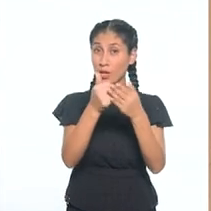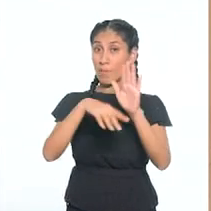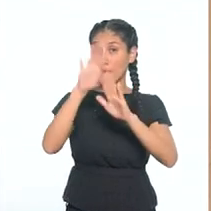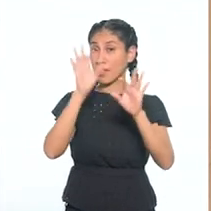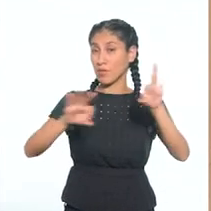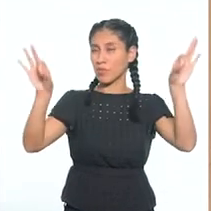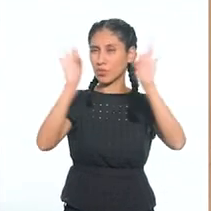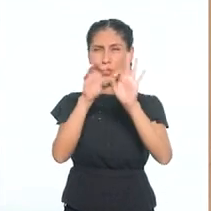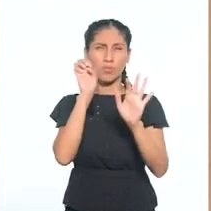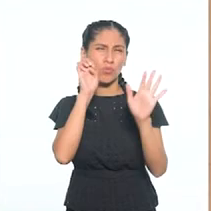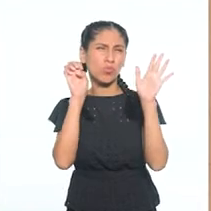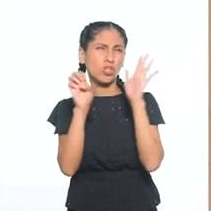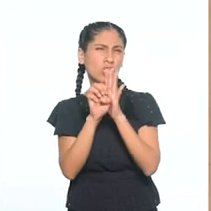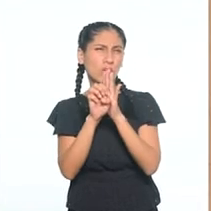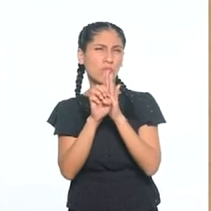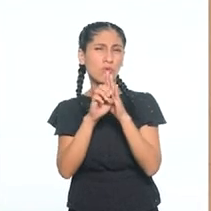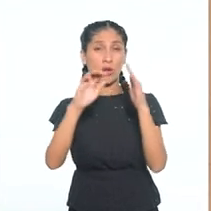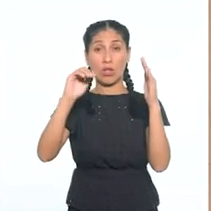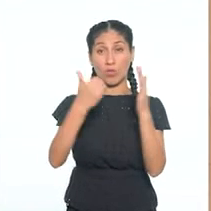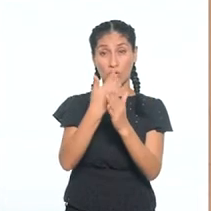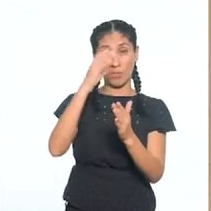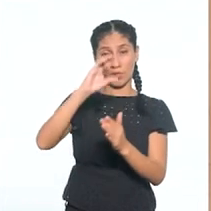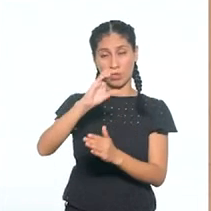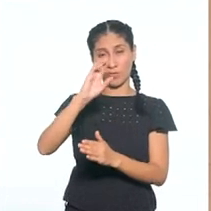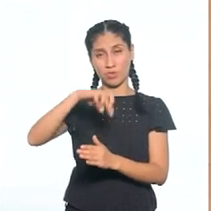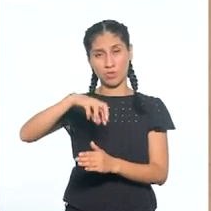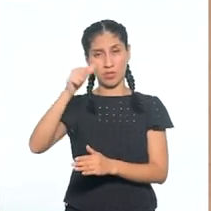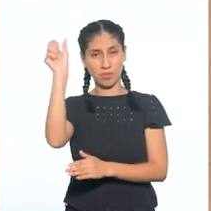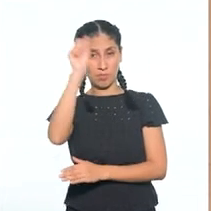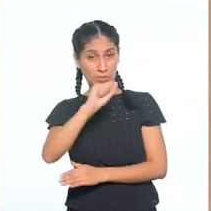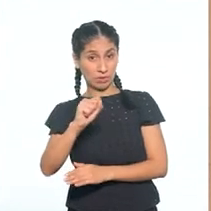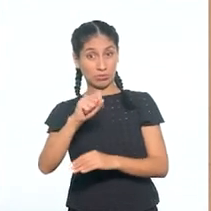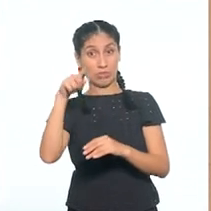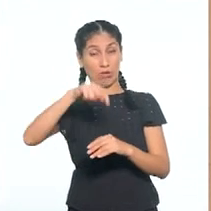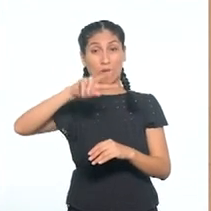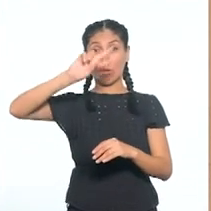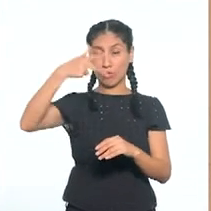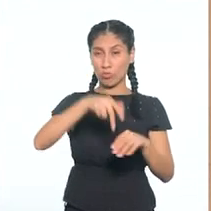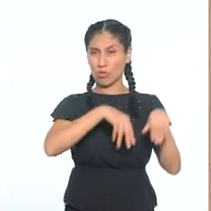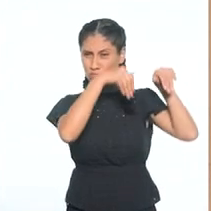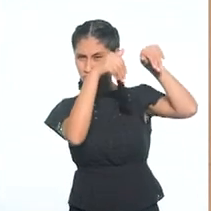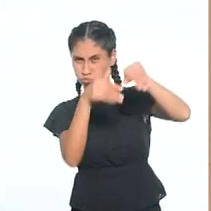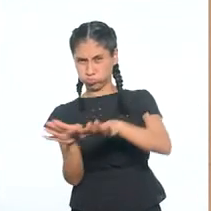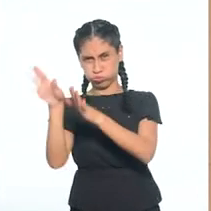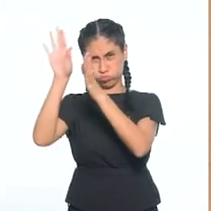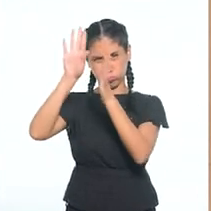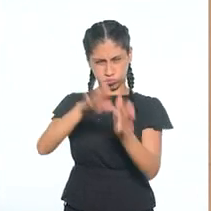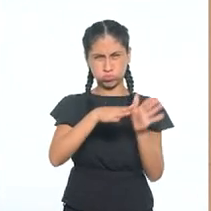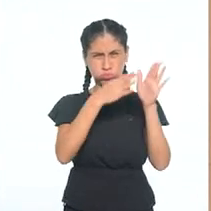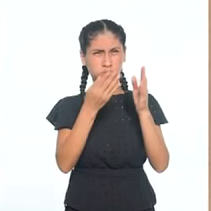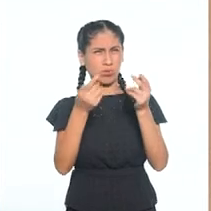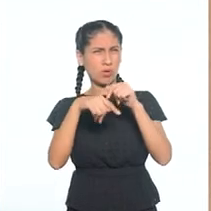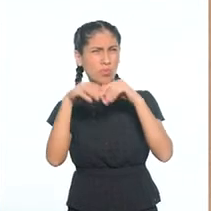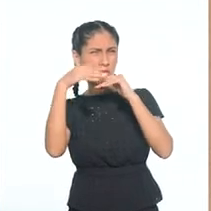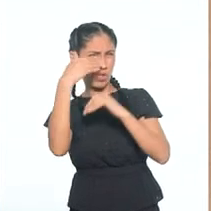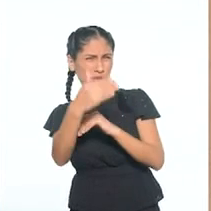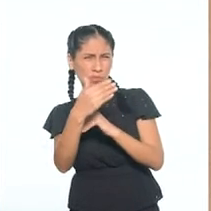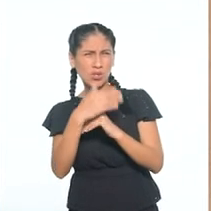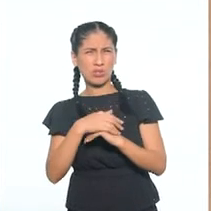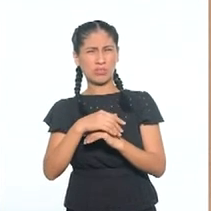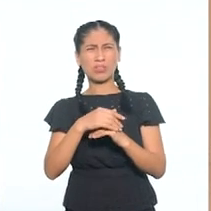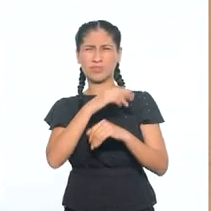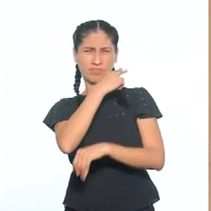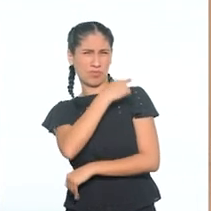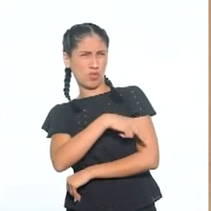importantes por ejemplo las nuevas cepas dentro de la segunda ola después de las consecuencias como las muertes los